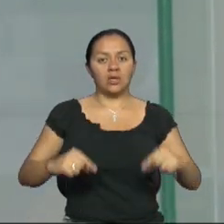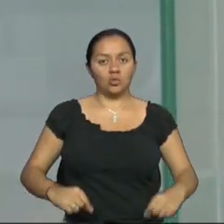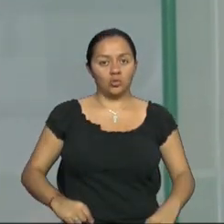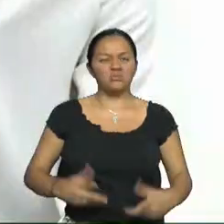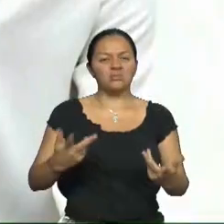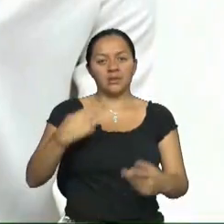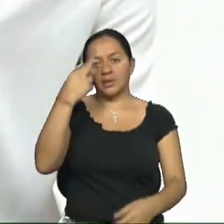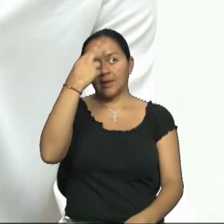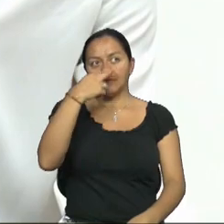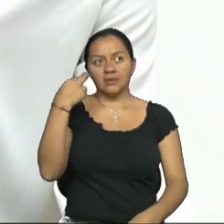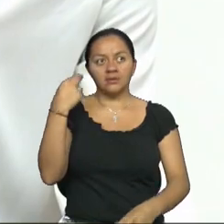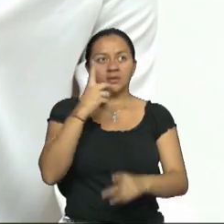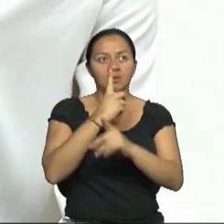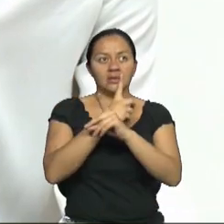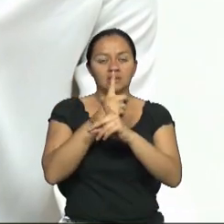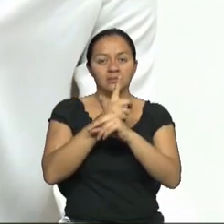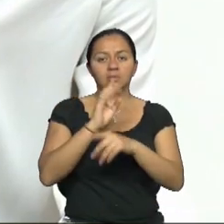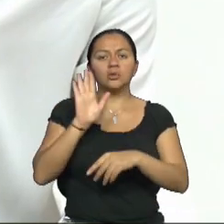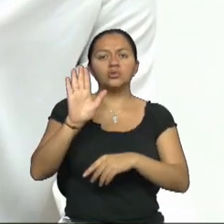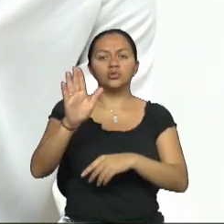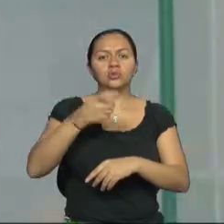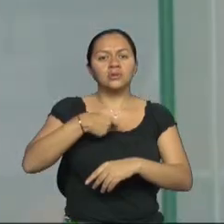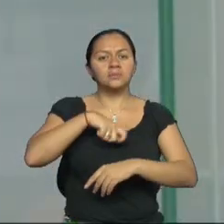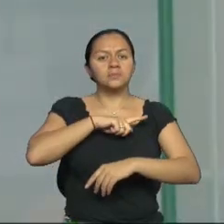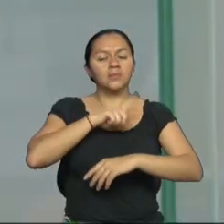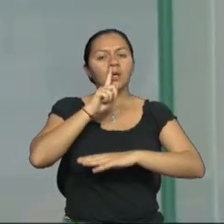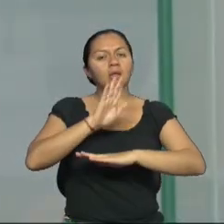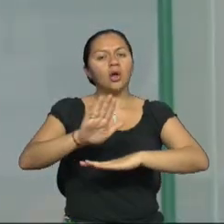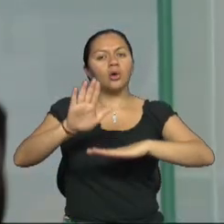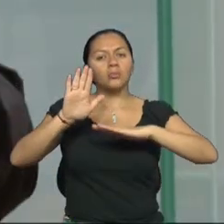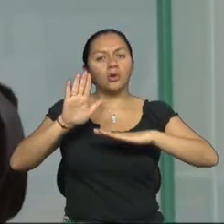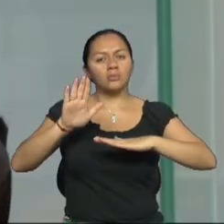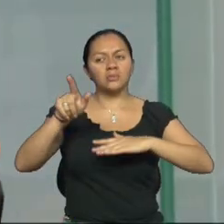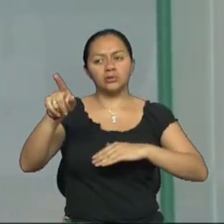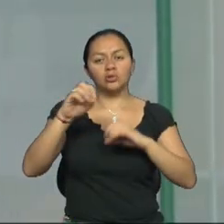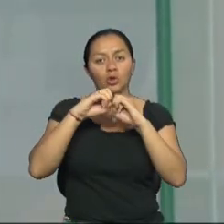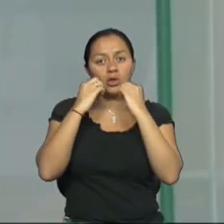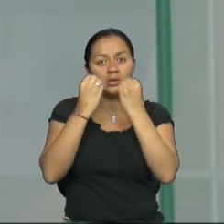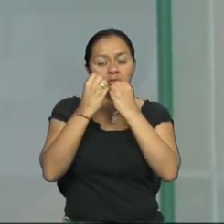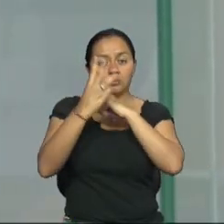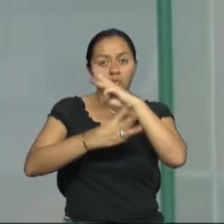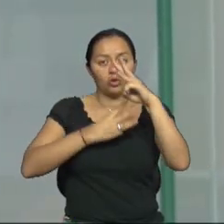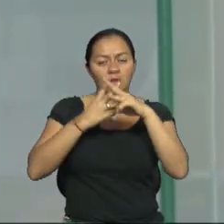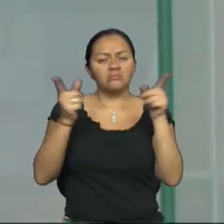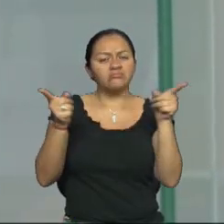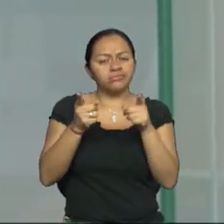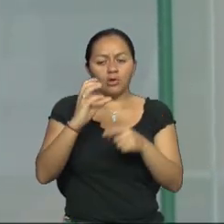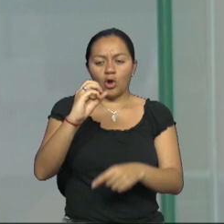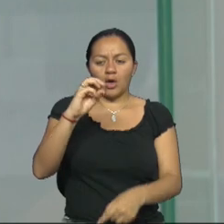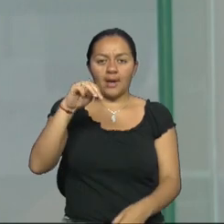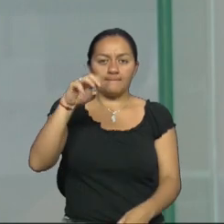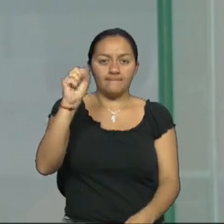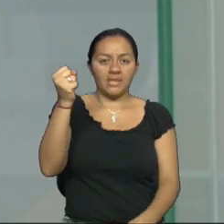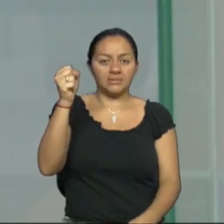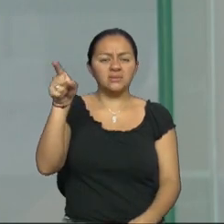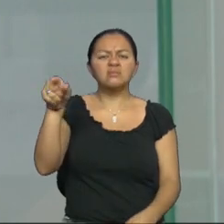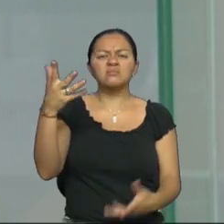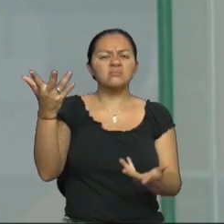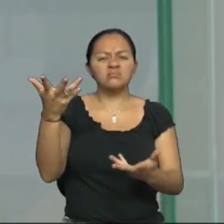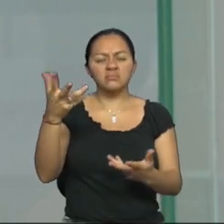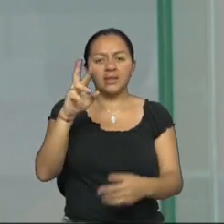¿Cuáles son los compromisos que tienen ustedes como OMS en el ámbito del RBC? ¿Qué es lo que